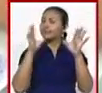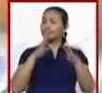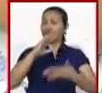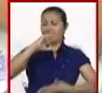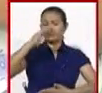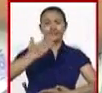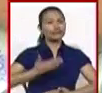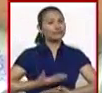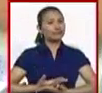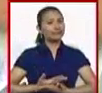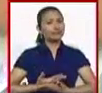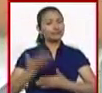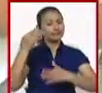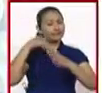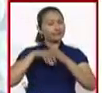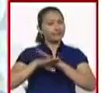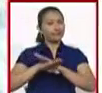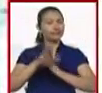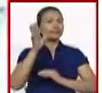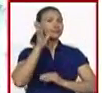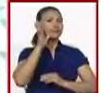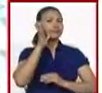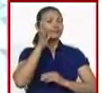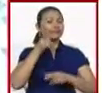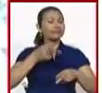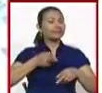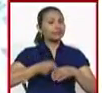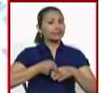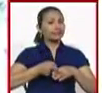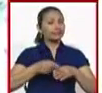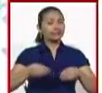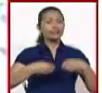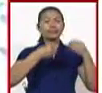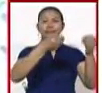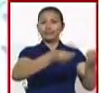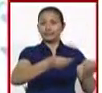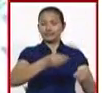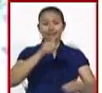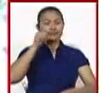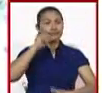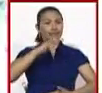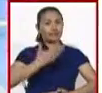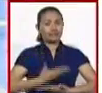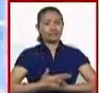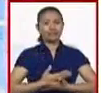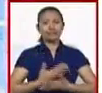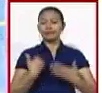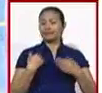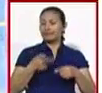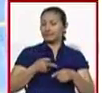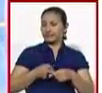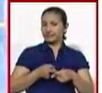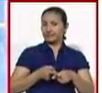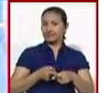la hija. Entraron adentro, la madre cogió el cuchillo y se lo dio a ella. Cuando ella salió lo